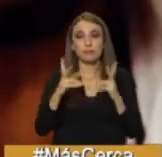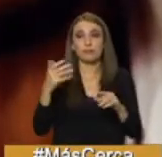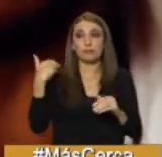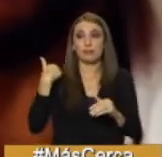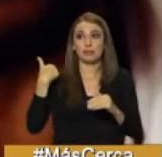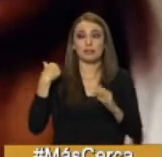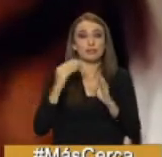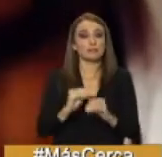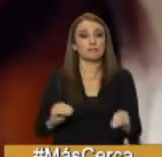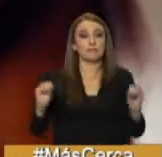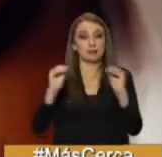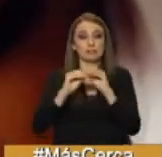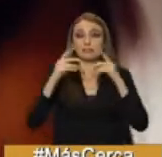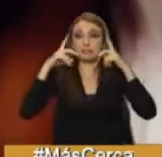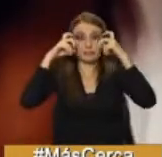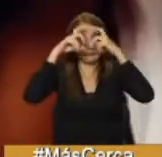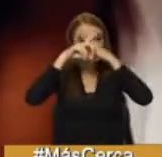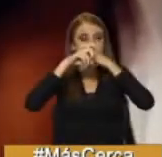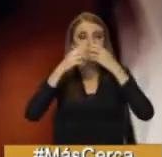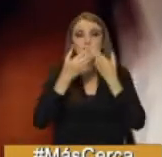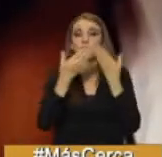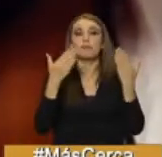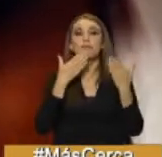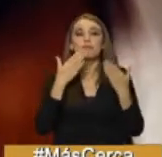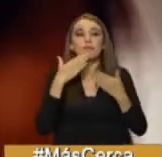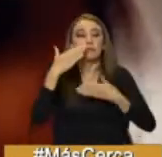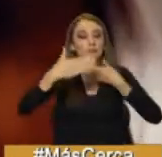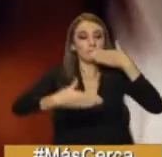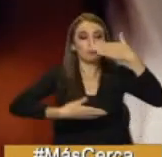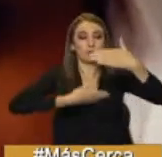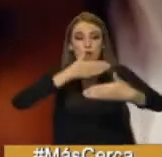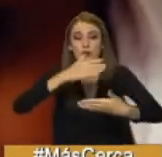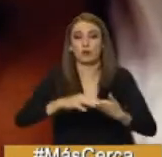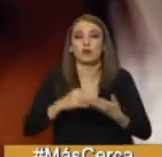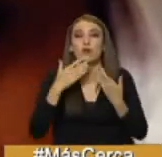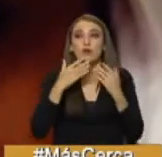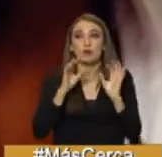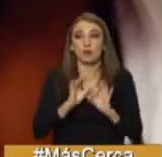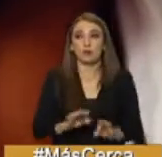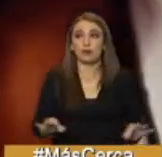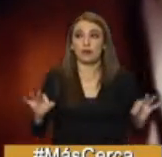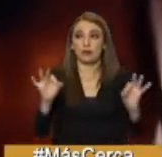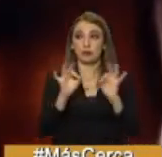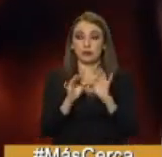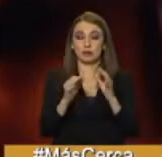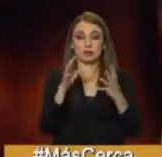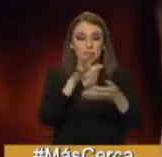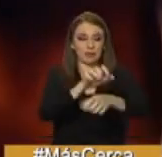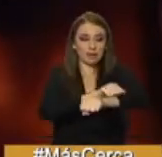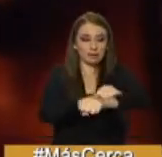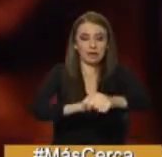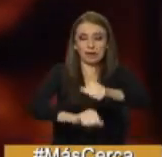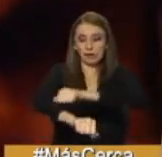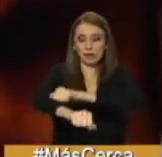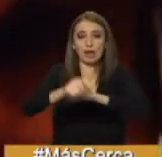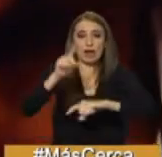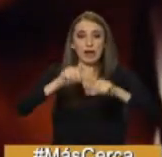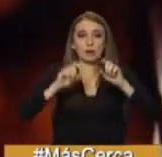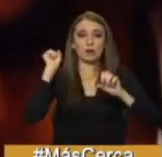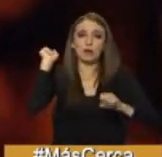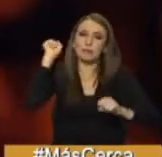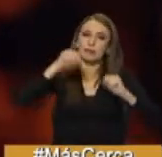relevancia mucho mayor, ya que esto puede llevar a conductas de autoagresión, agresividad con sus